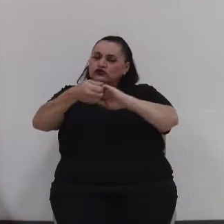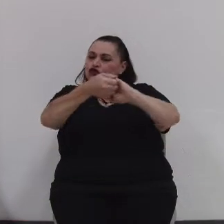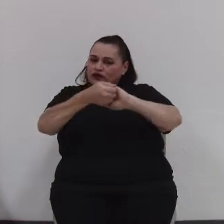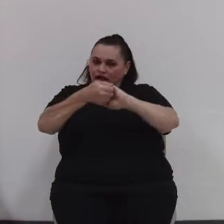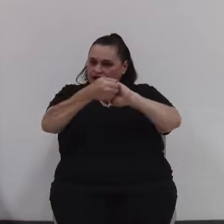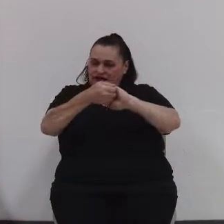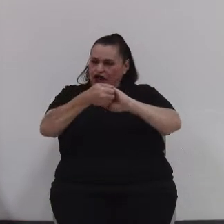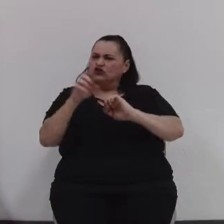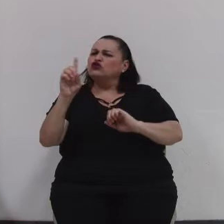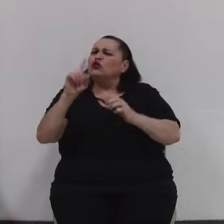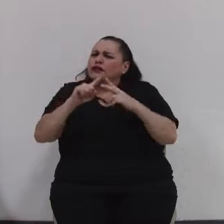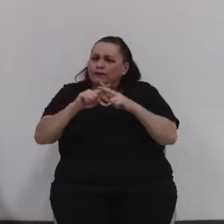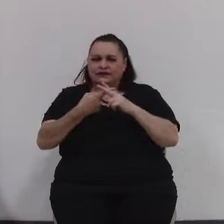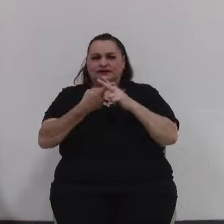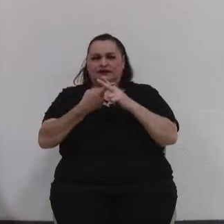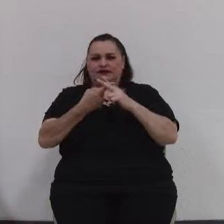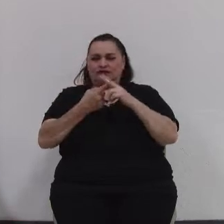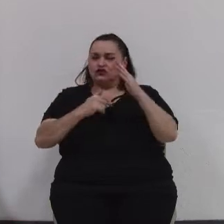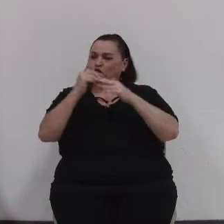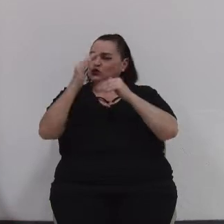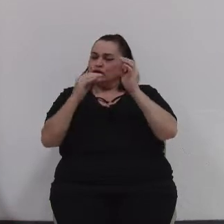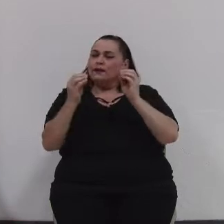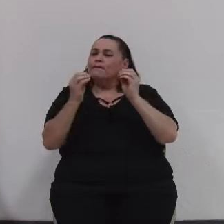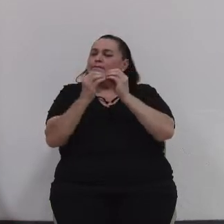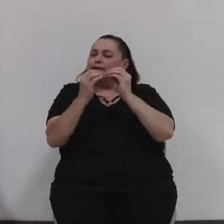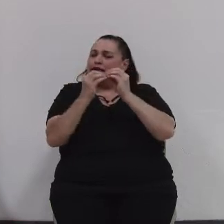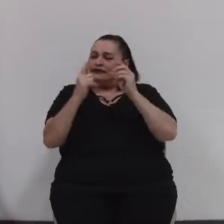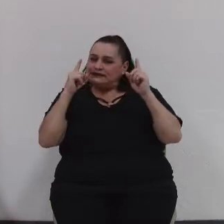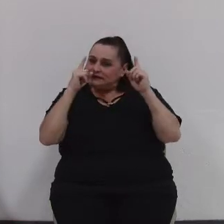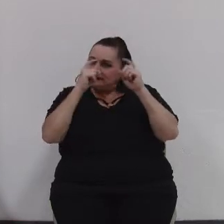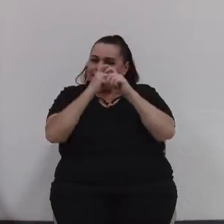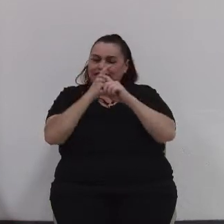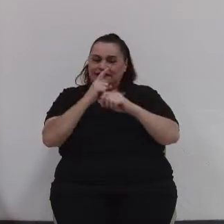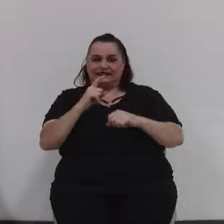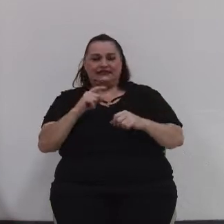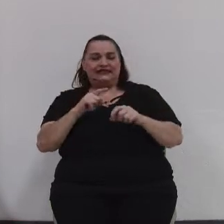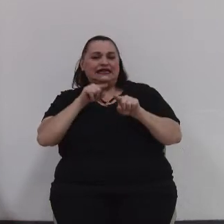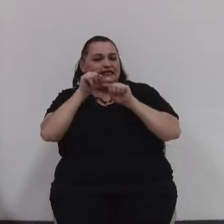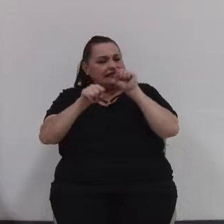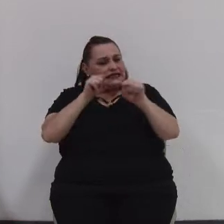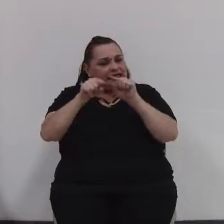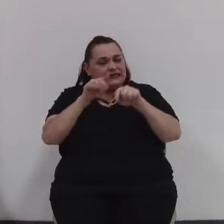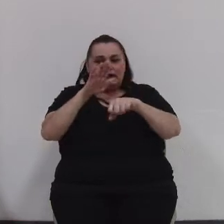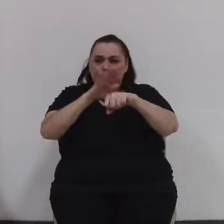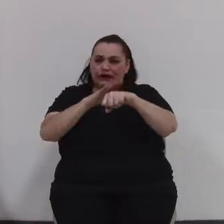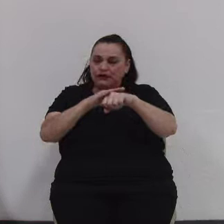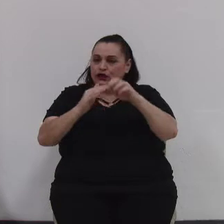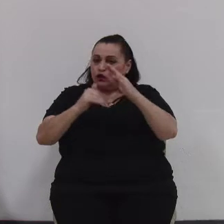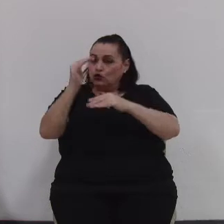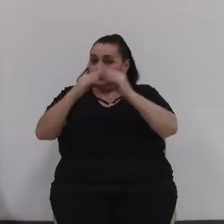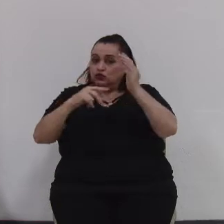¿Por dónde habría que empezar para construir una masa crítica que permite esta construcción de un proyecto